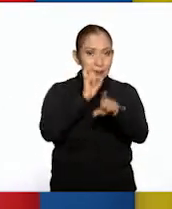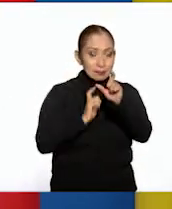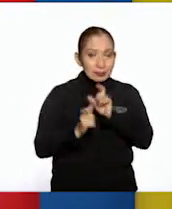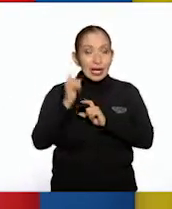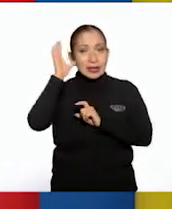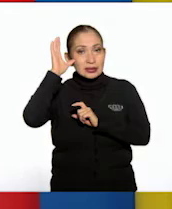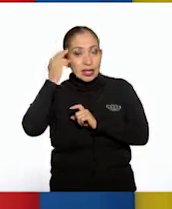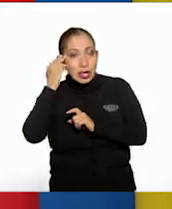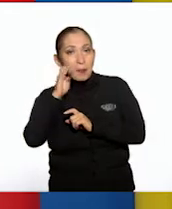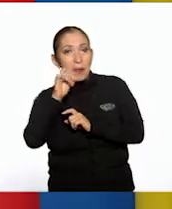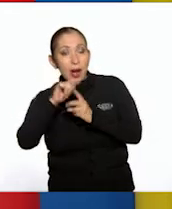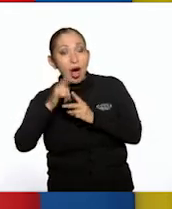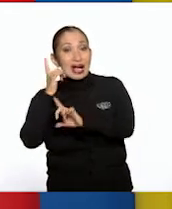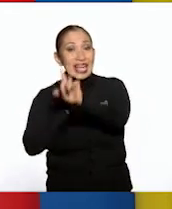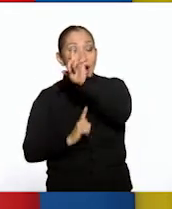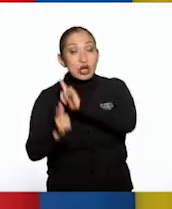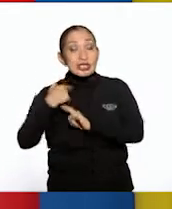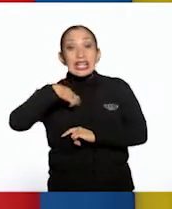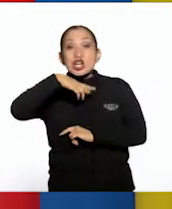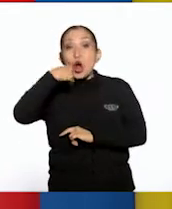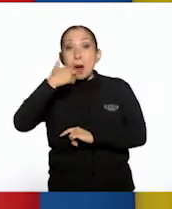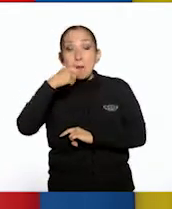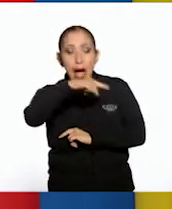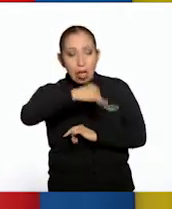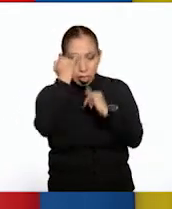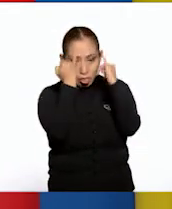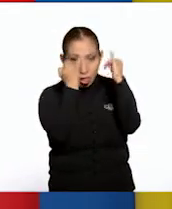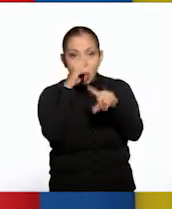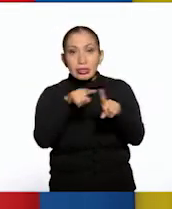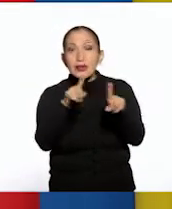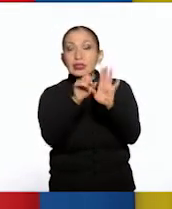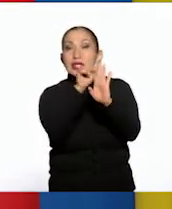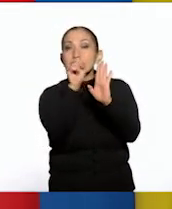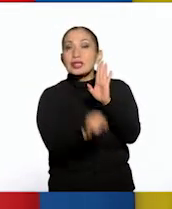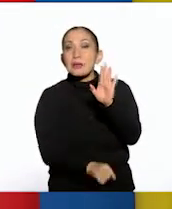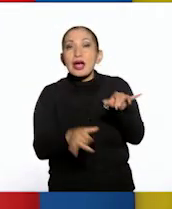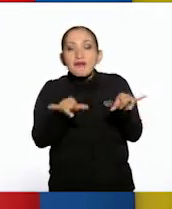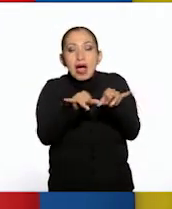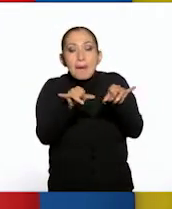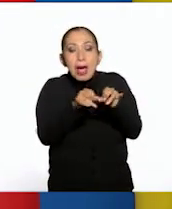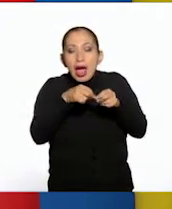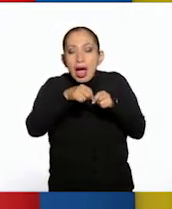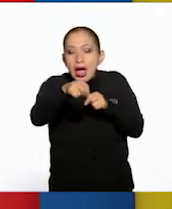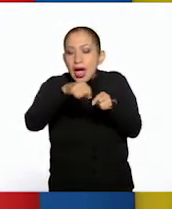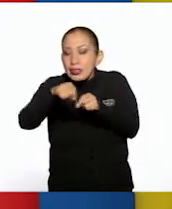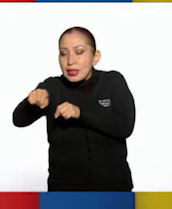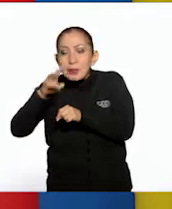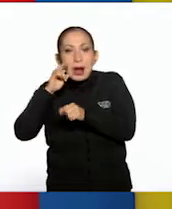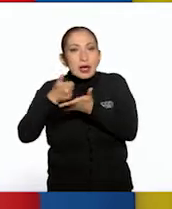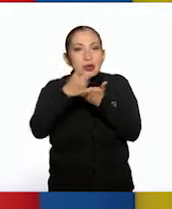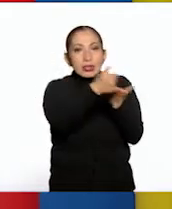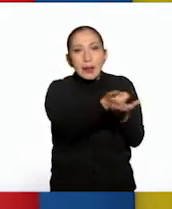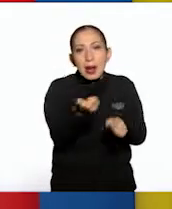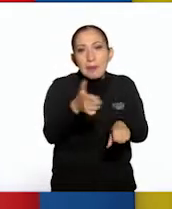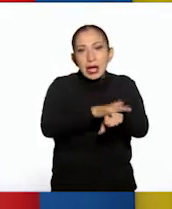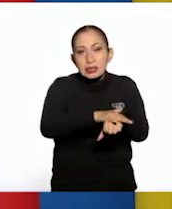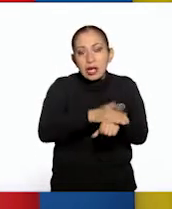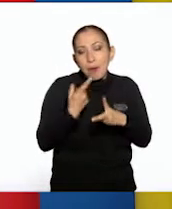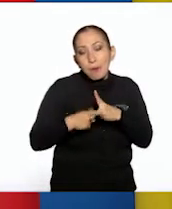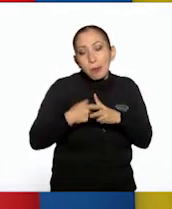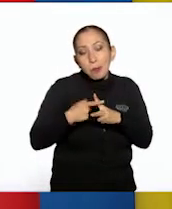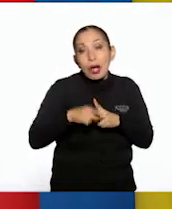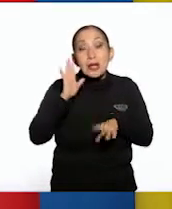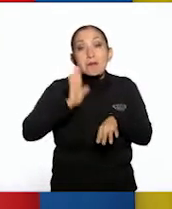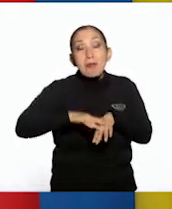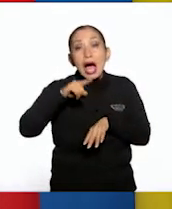chinos, babilónicos, griegos y romanos desarrollaron varios sistemas de medición que les ayudaban en la administración, sobre todo